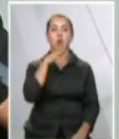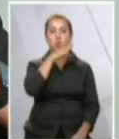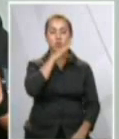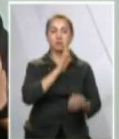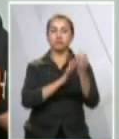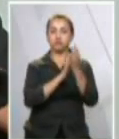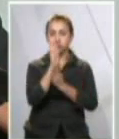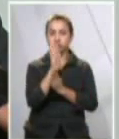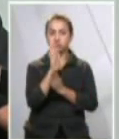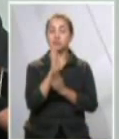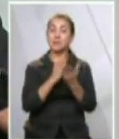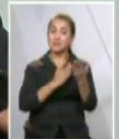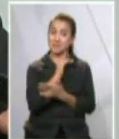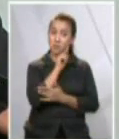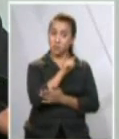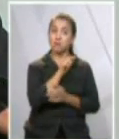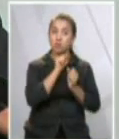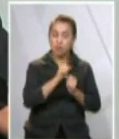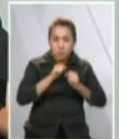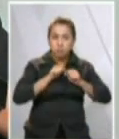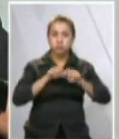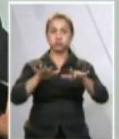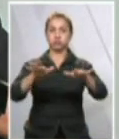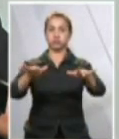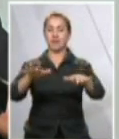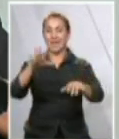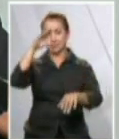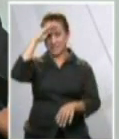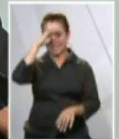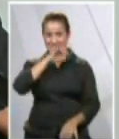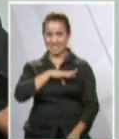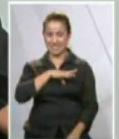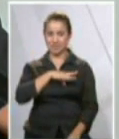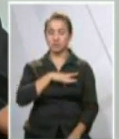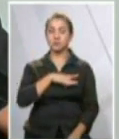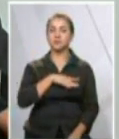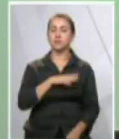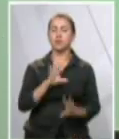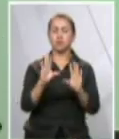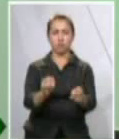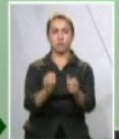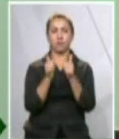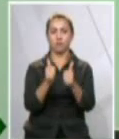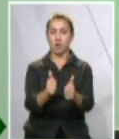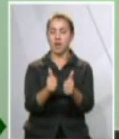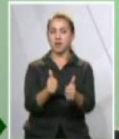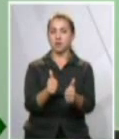y para que a partir de él podamos replicar la experiencia en Chile. Aquí está buenísimo, pero...